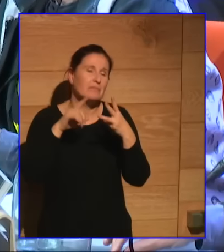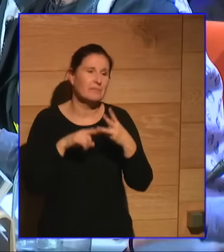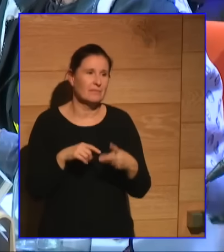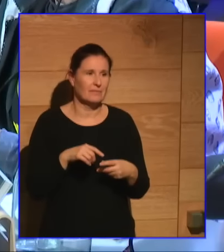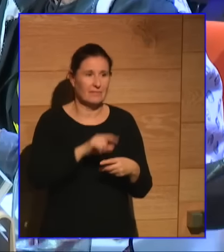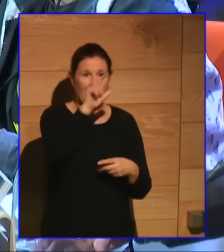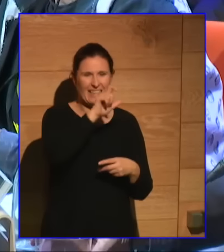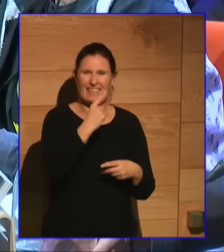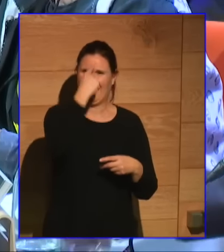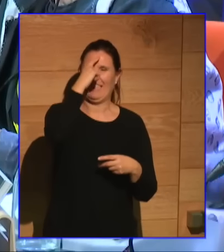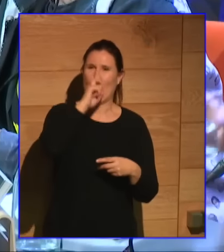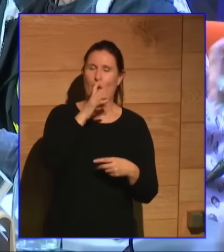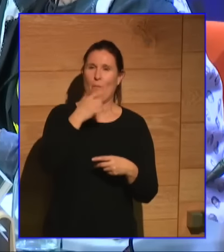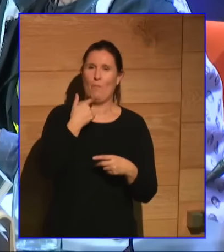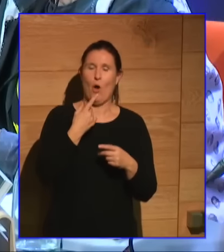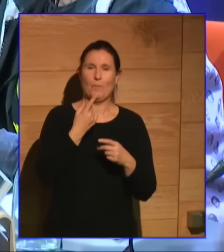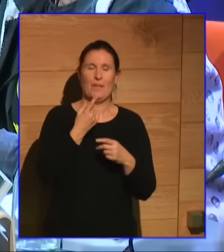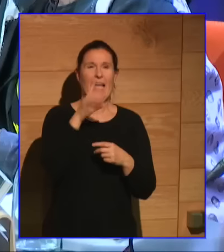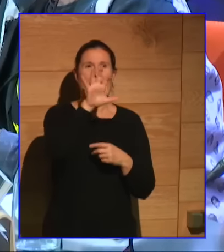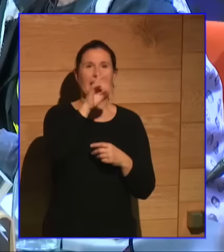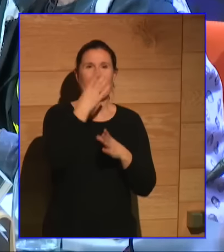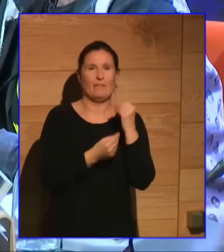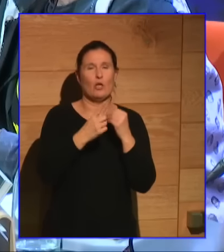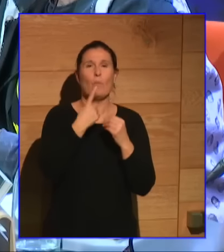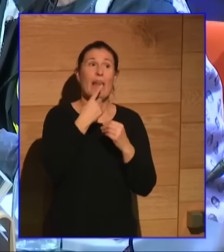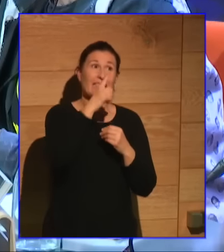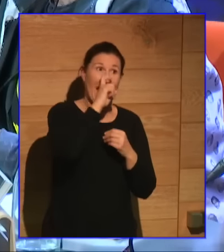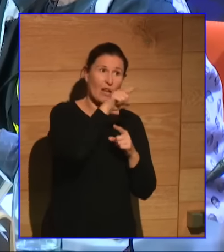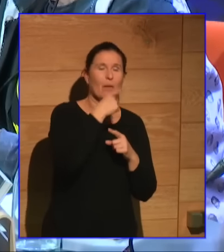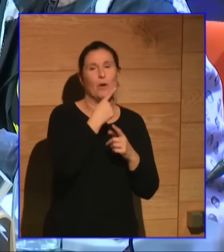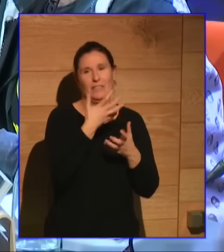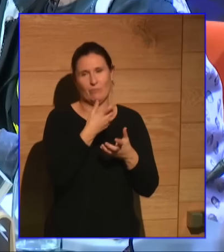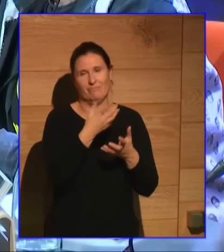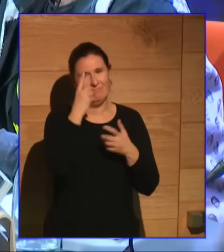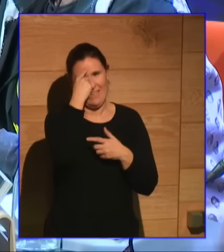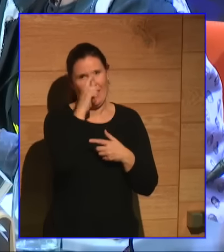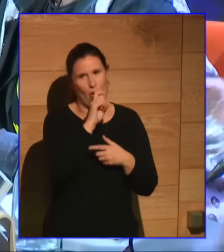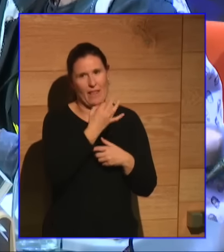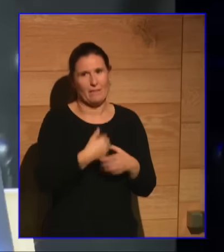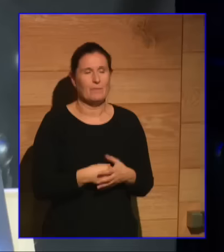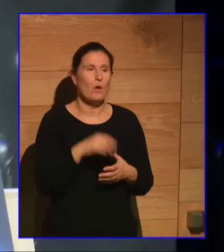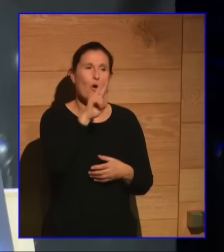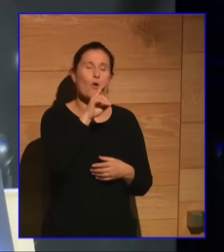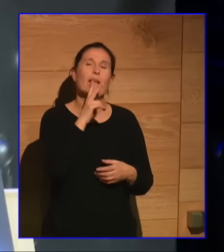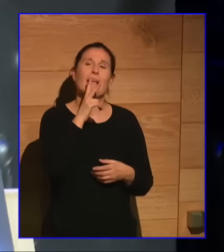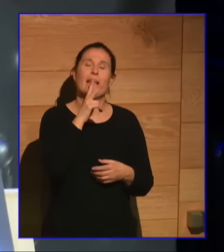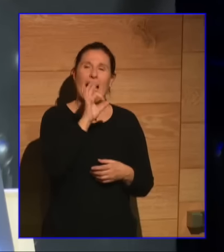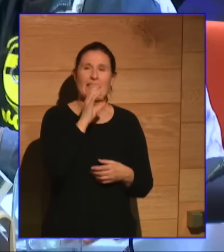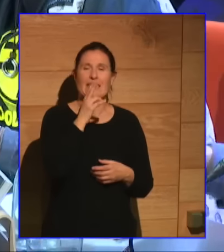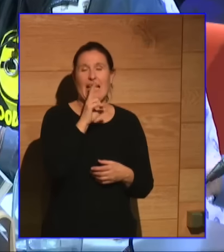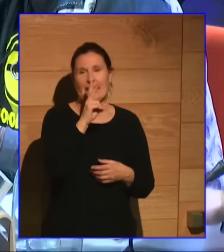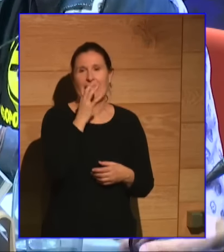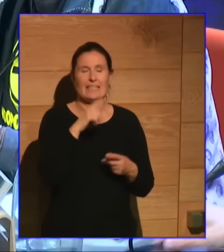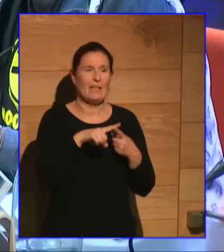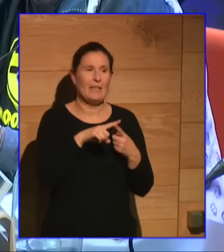no hay que recordarla por las letras que fallan, sino por las que aciertan. Bien, VHS, Video Home System. ¿Cómo lo